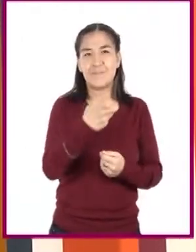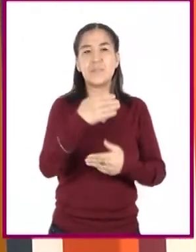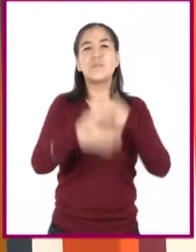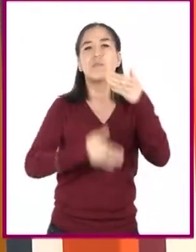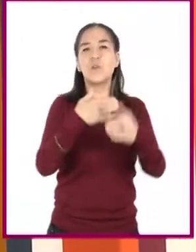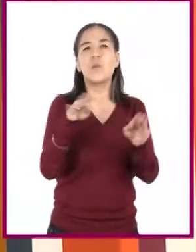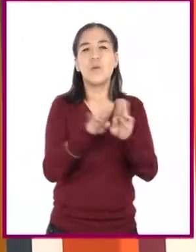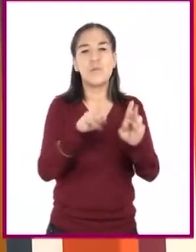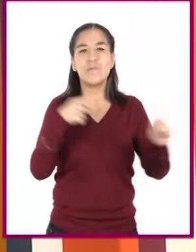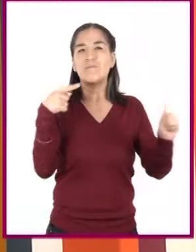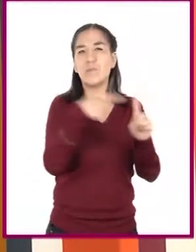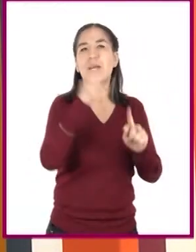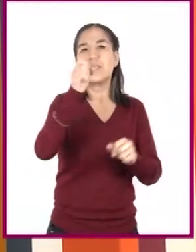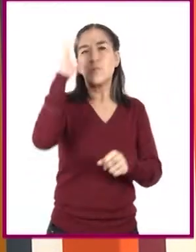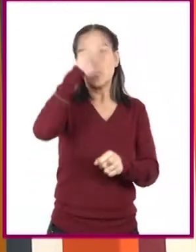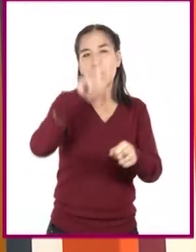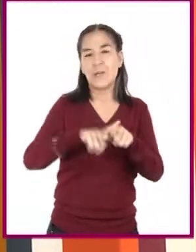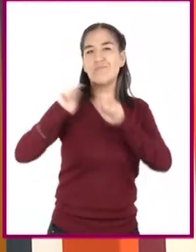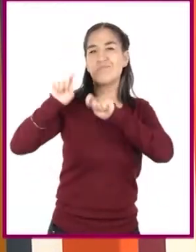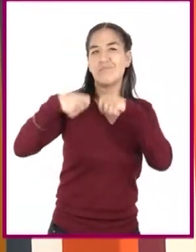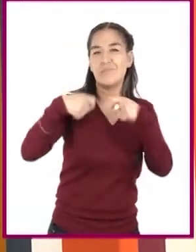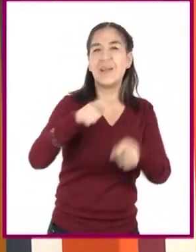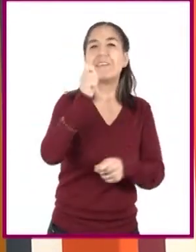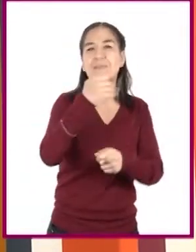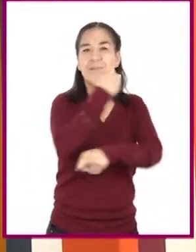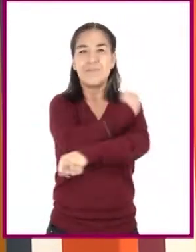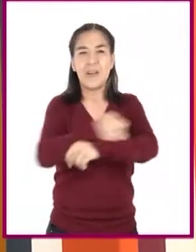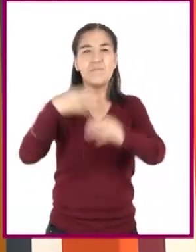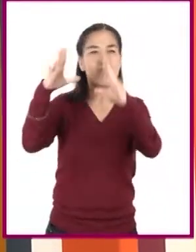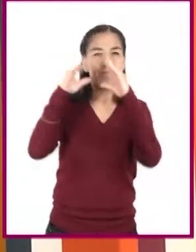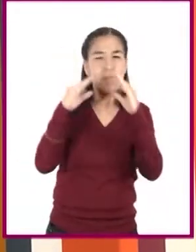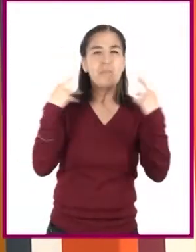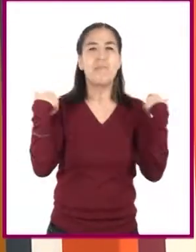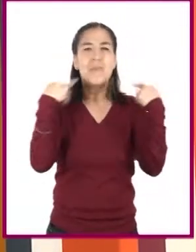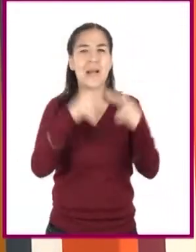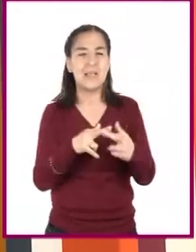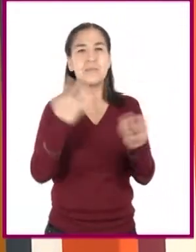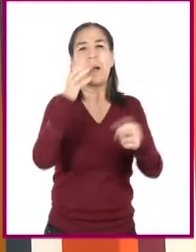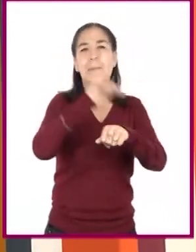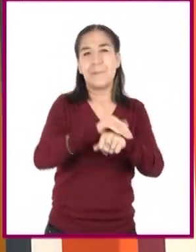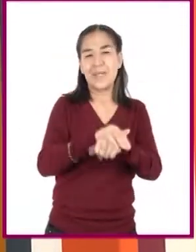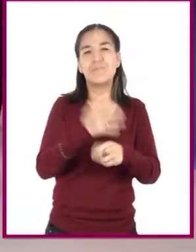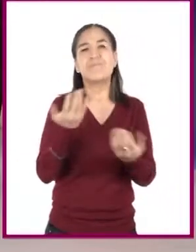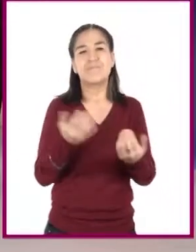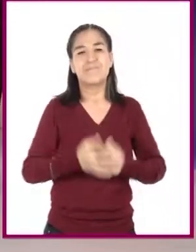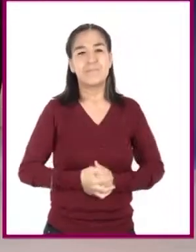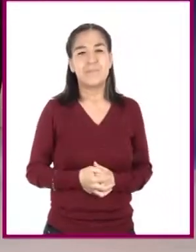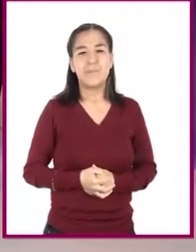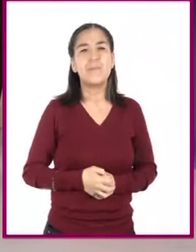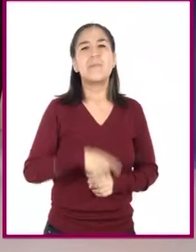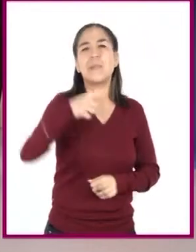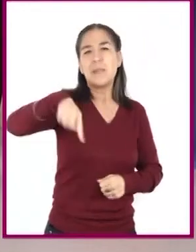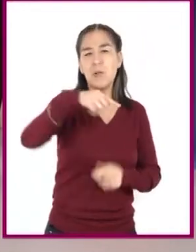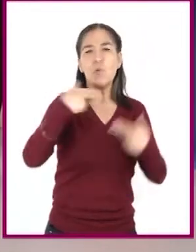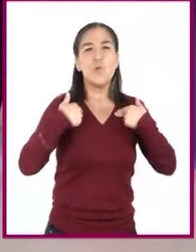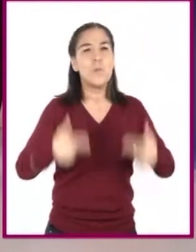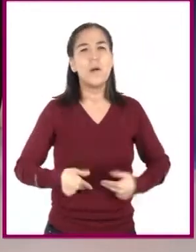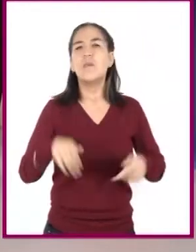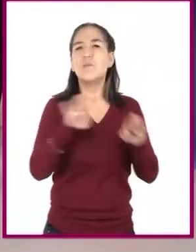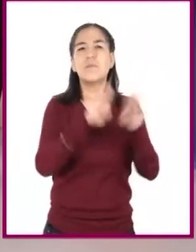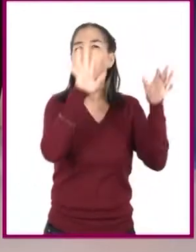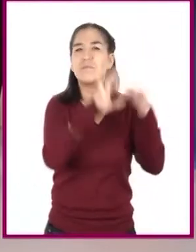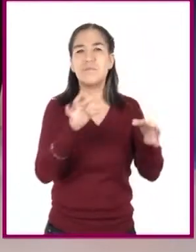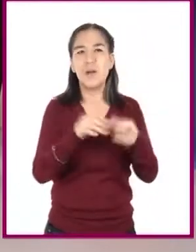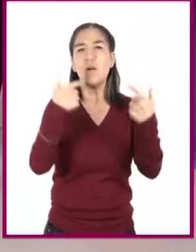base en la cultura que nos transmiten nuestros familiares, maestros, maestras, amigos y amigas. Los seres humanos nos desenvolvemos en